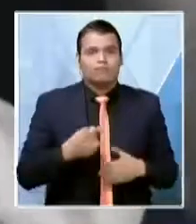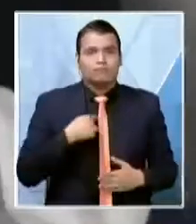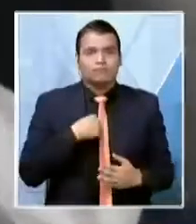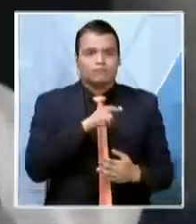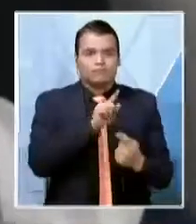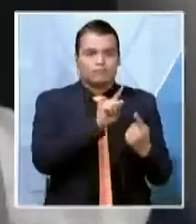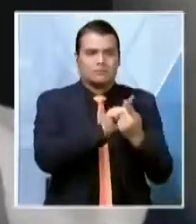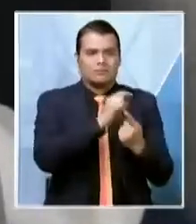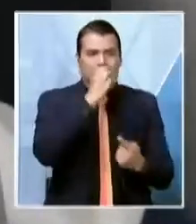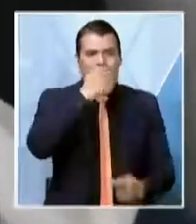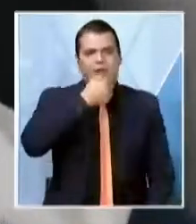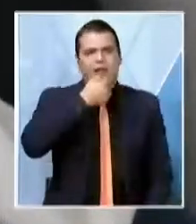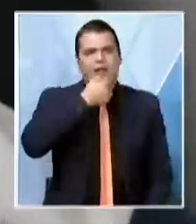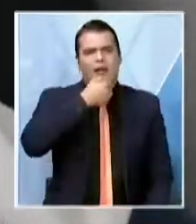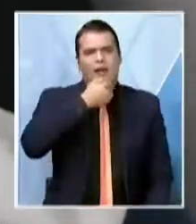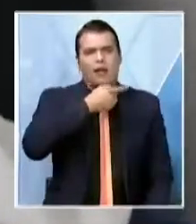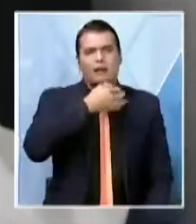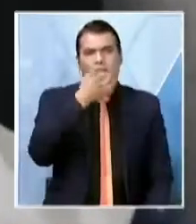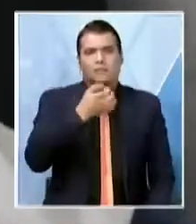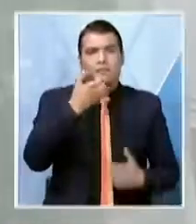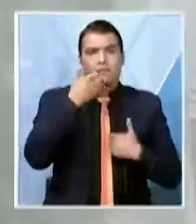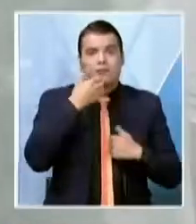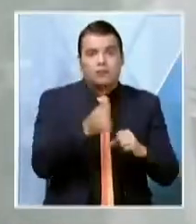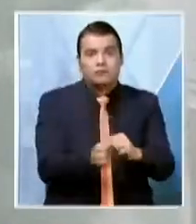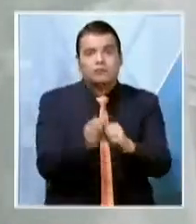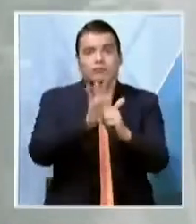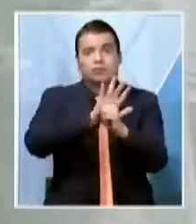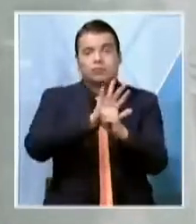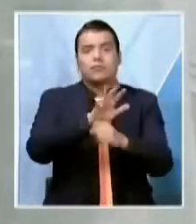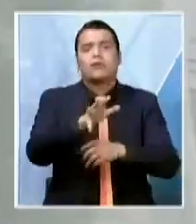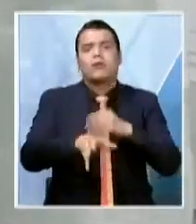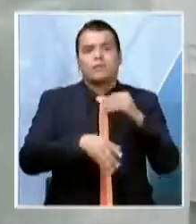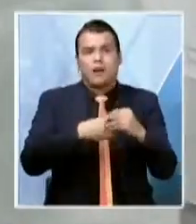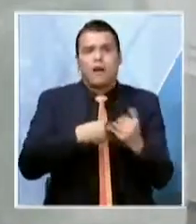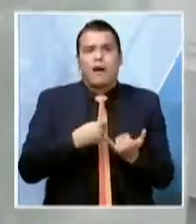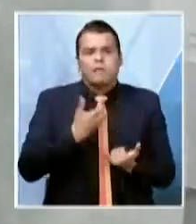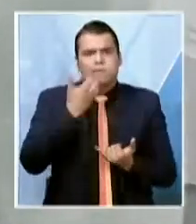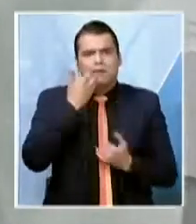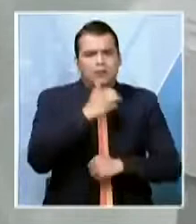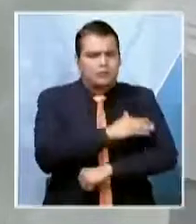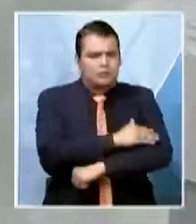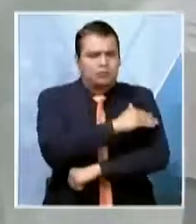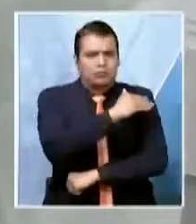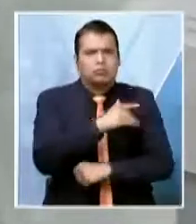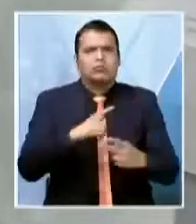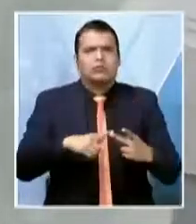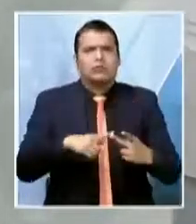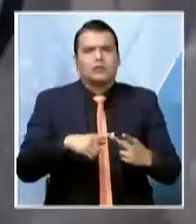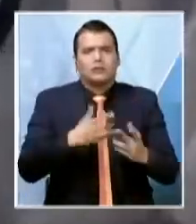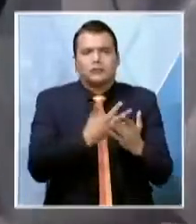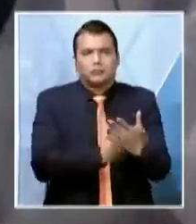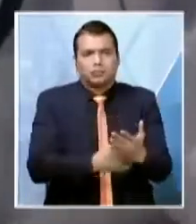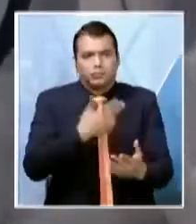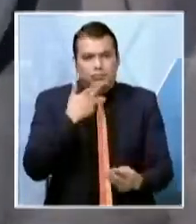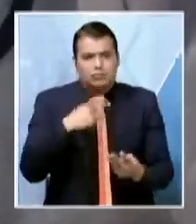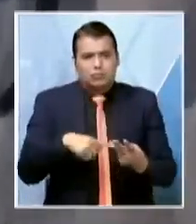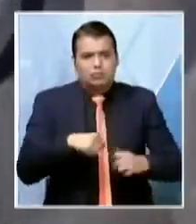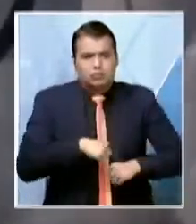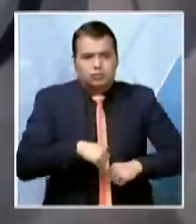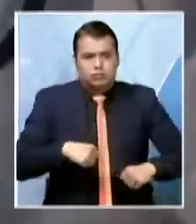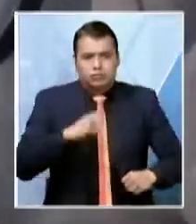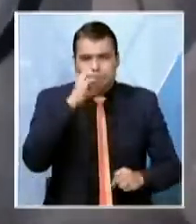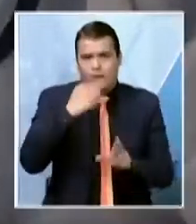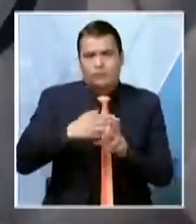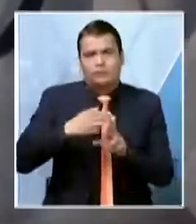de un periodista que tuvo el virus, pero también tenía enfermedades de base como diabetes y obesidad. Alejandro Chávez